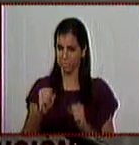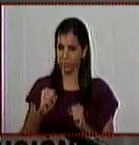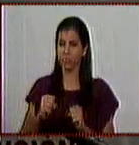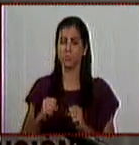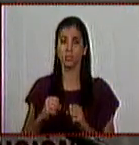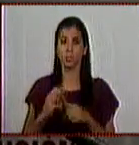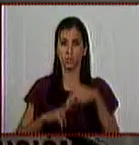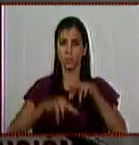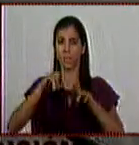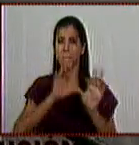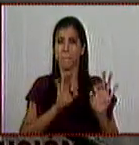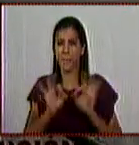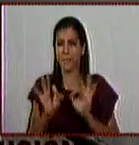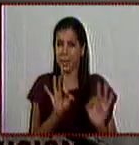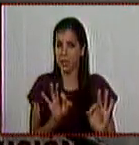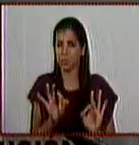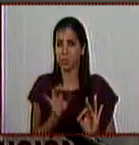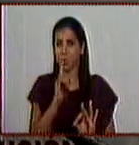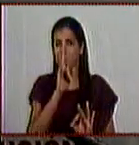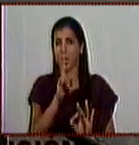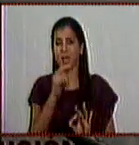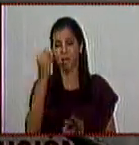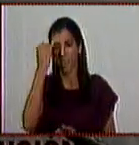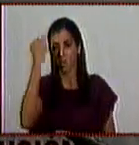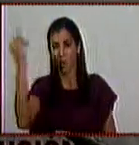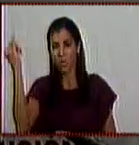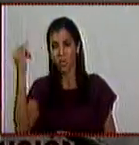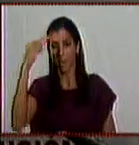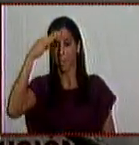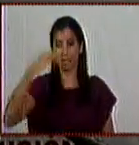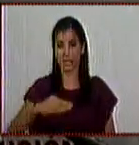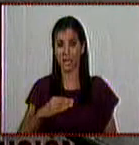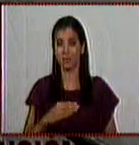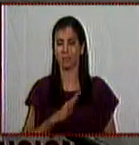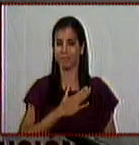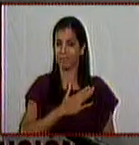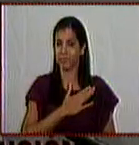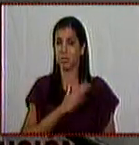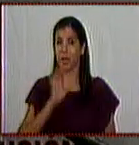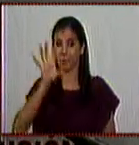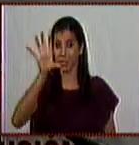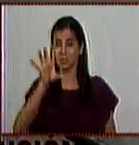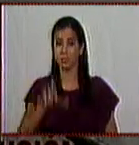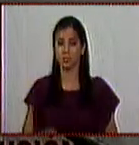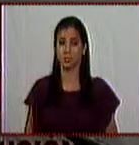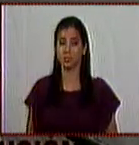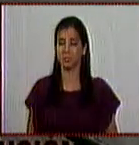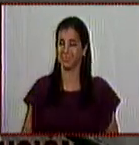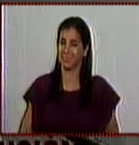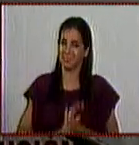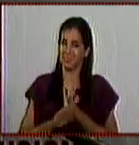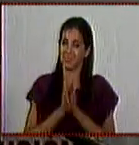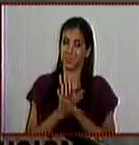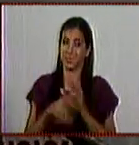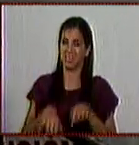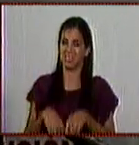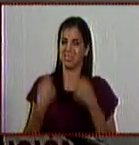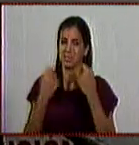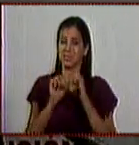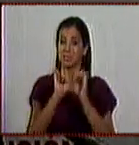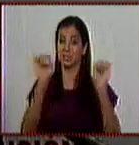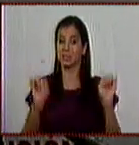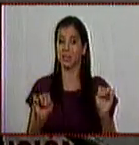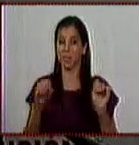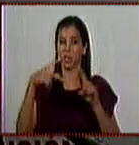construyendo Y preparando una corriente militar patriótica para eh terminar de quebrar el sistema